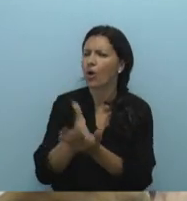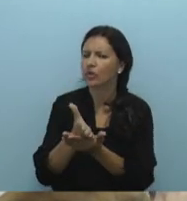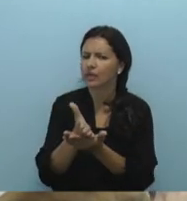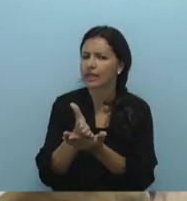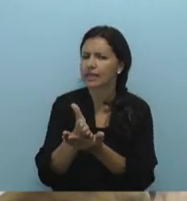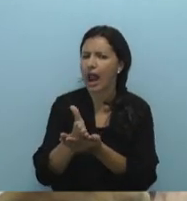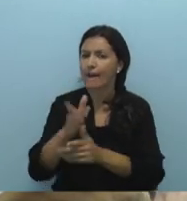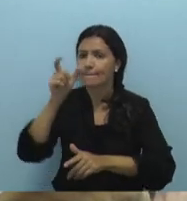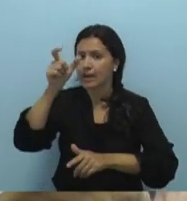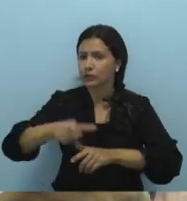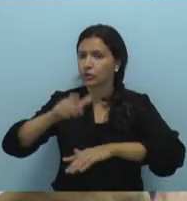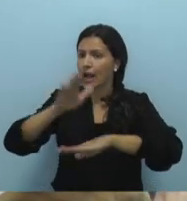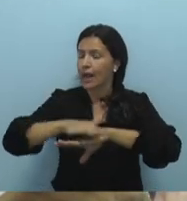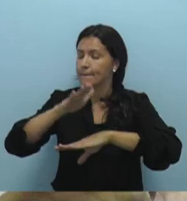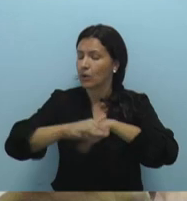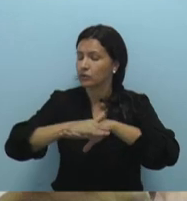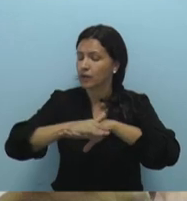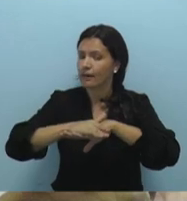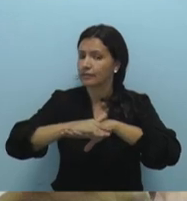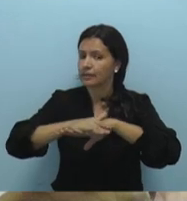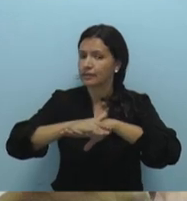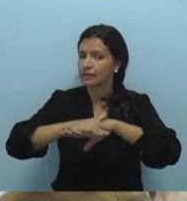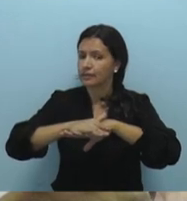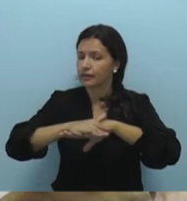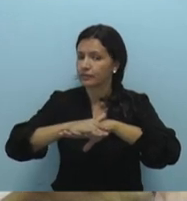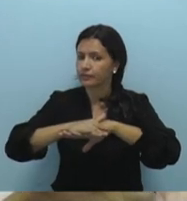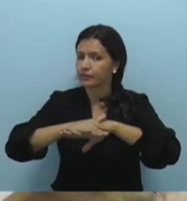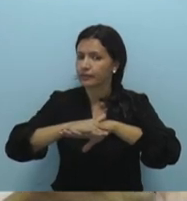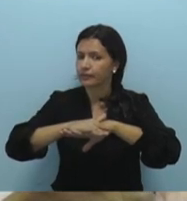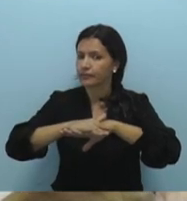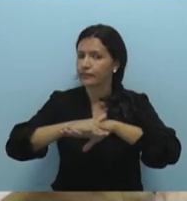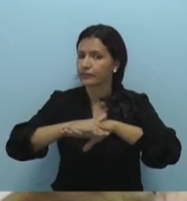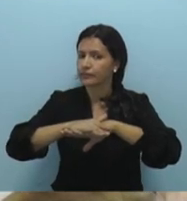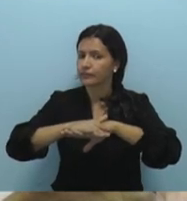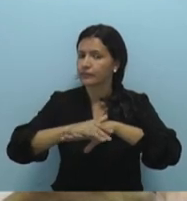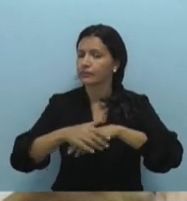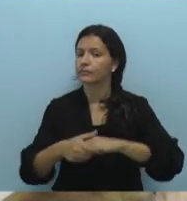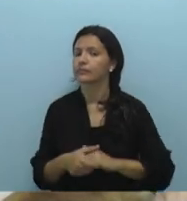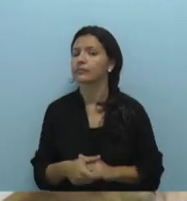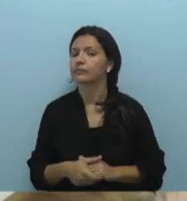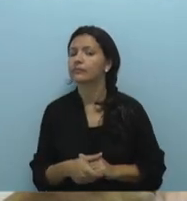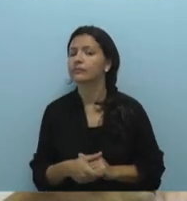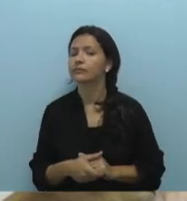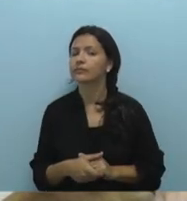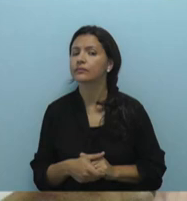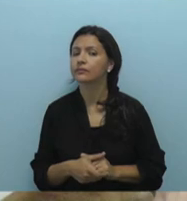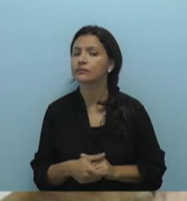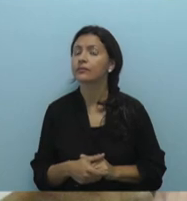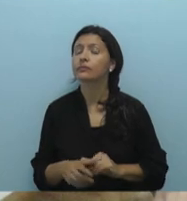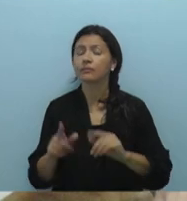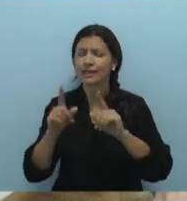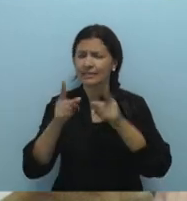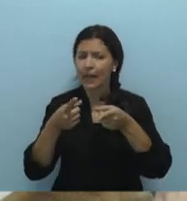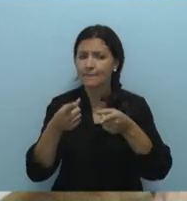del financista y organizador de esta red de juego clandestino y que permitió también el